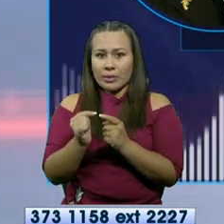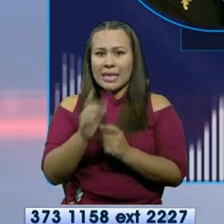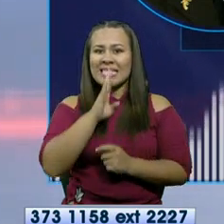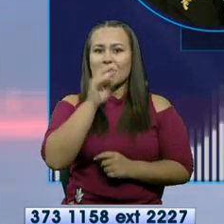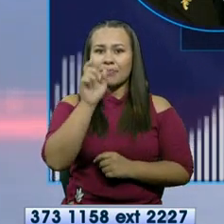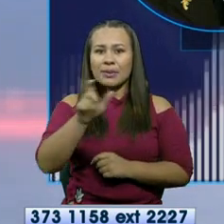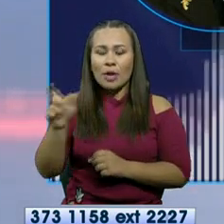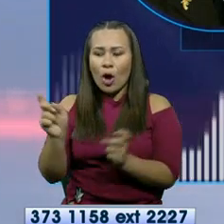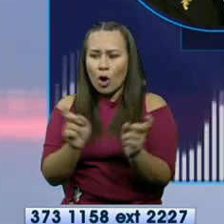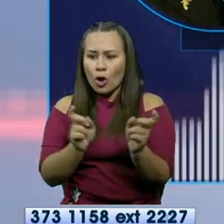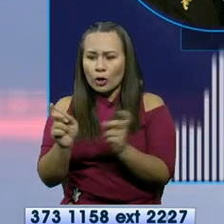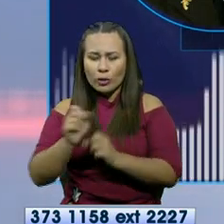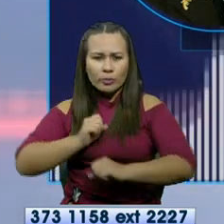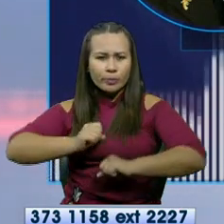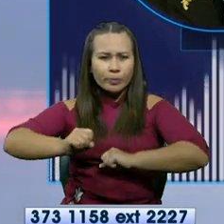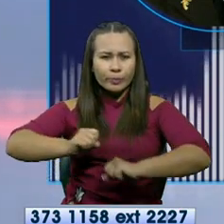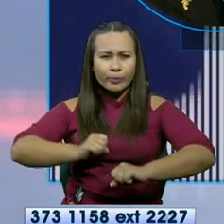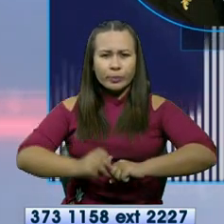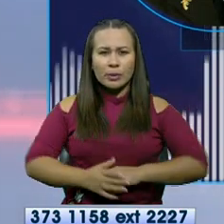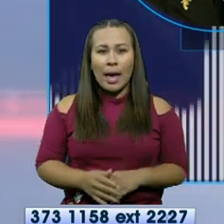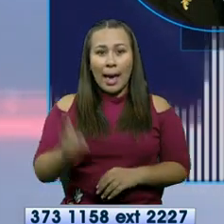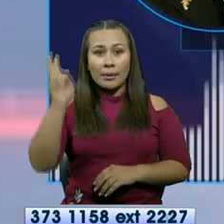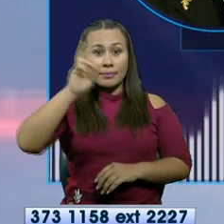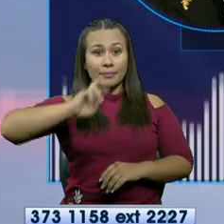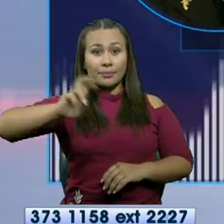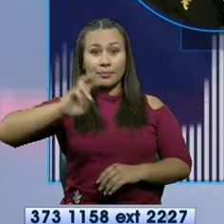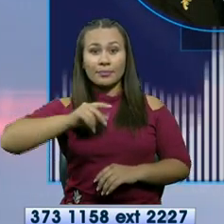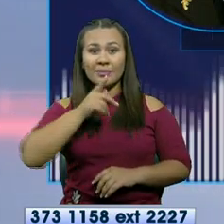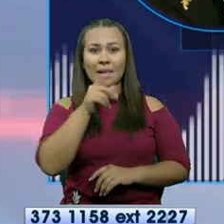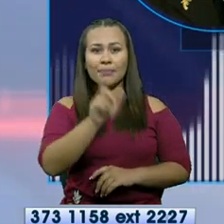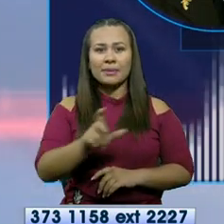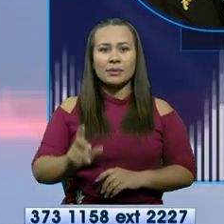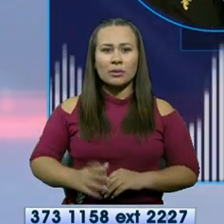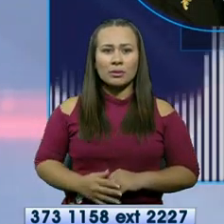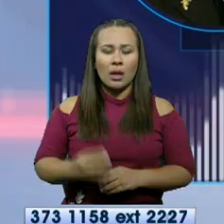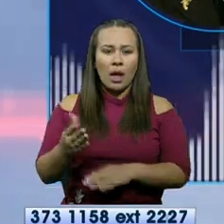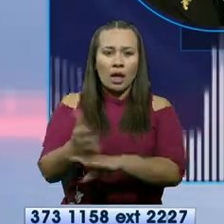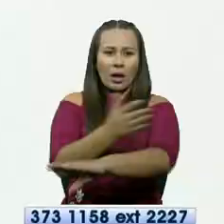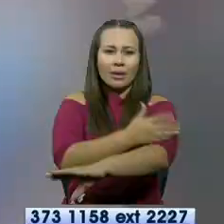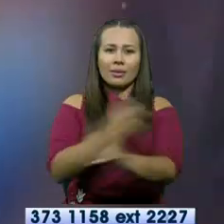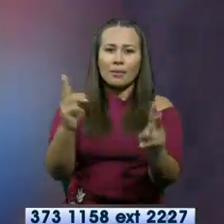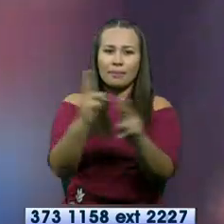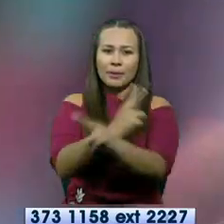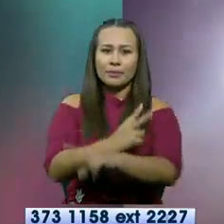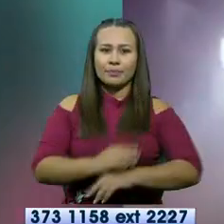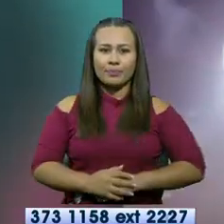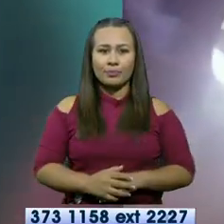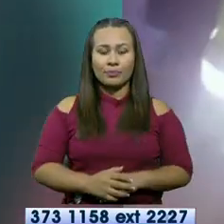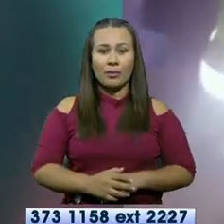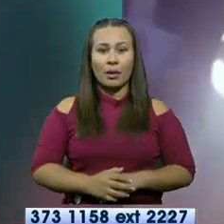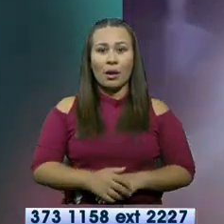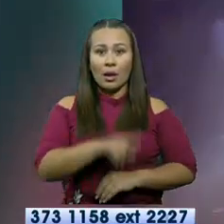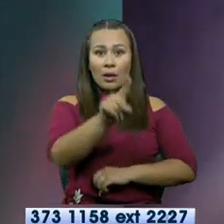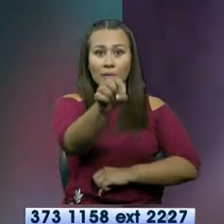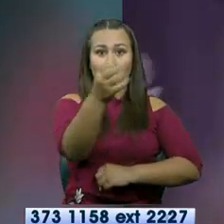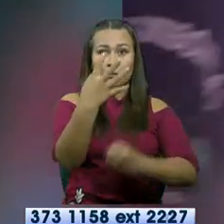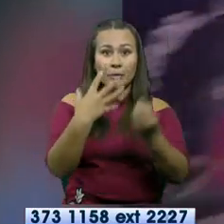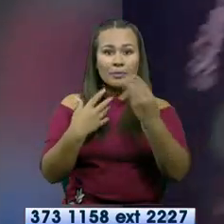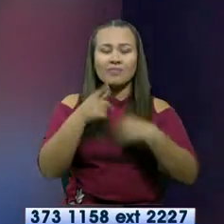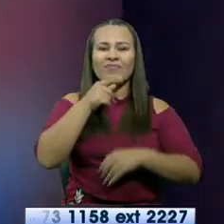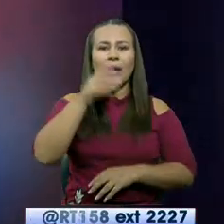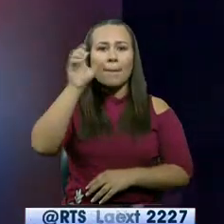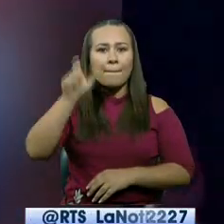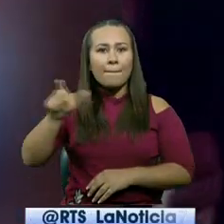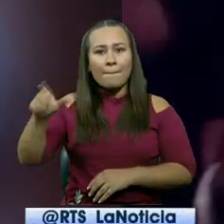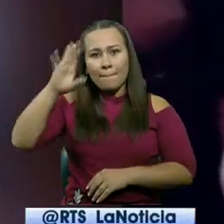acciones operativas tendientes a identificar delitos que se vienen cometiendo en esta zona. Agentes de la Unidad de Investigaciones de Delitos